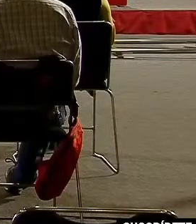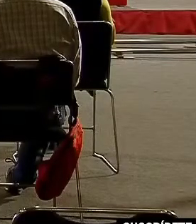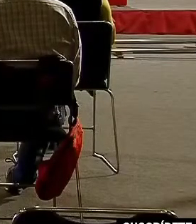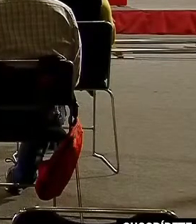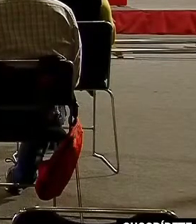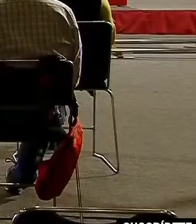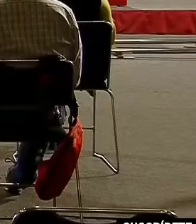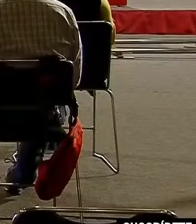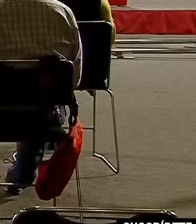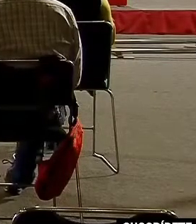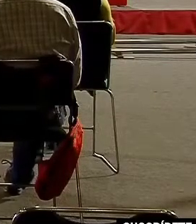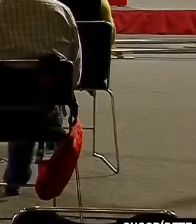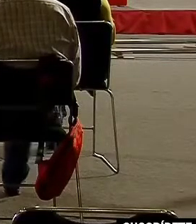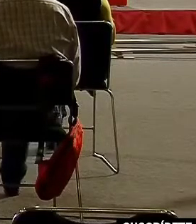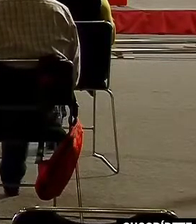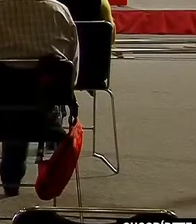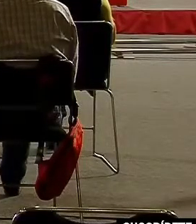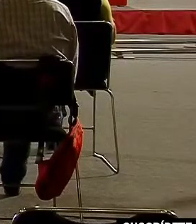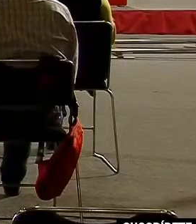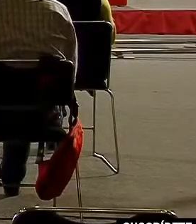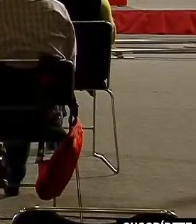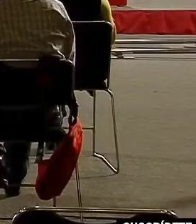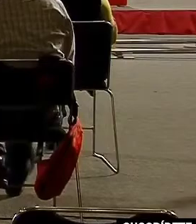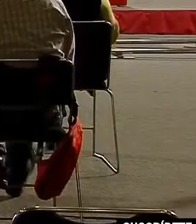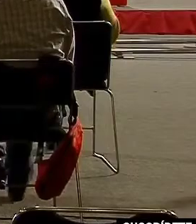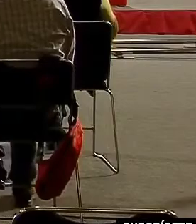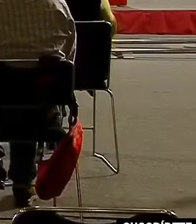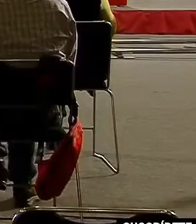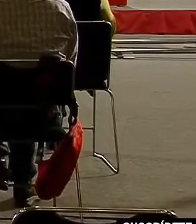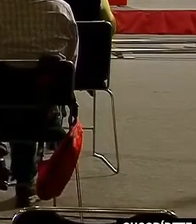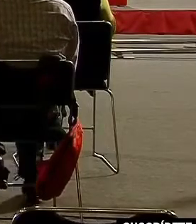puntual, empezando por entender la situación mundial.